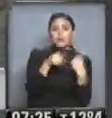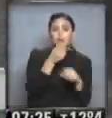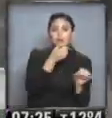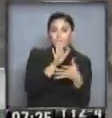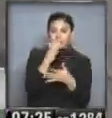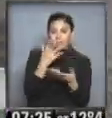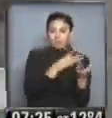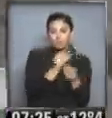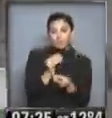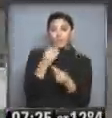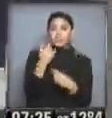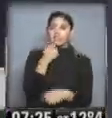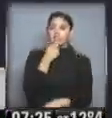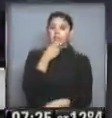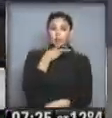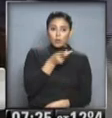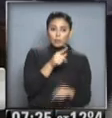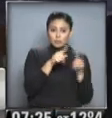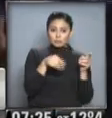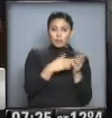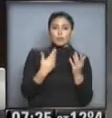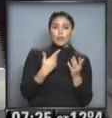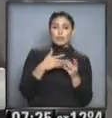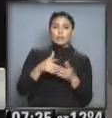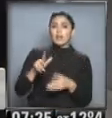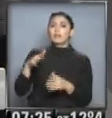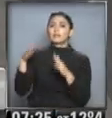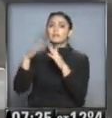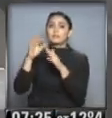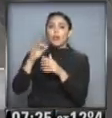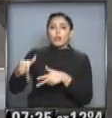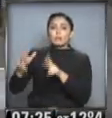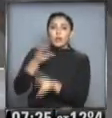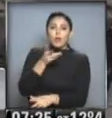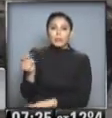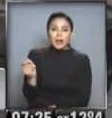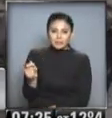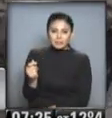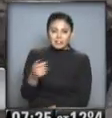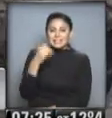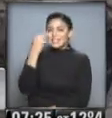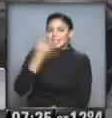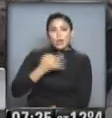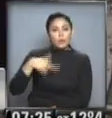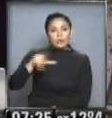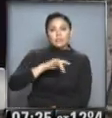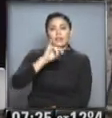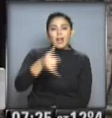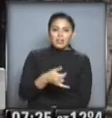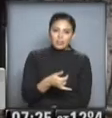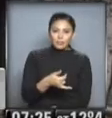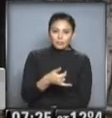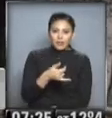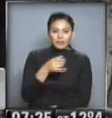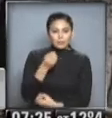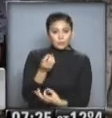esos SEDIN, por ahí, ir a una inmobiliaria a hacer una compra de una propiedad que seguramente se lo van a aceptar con